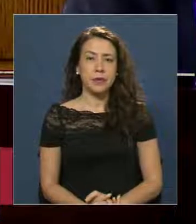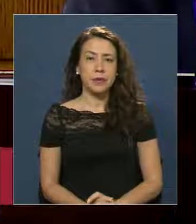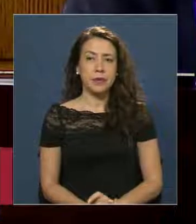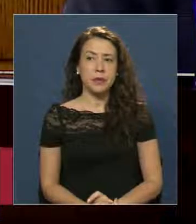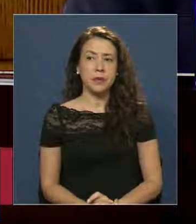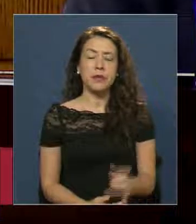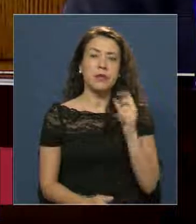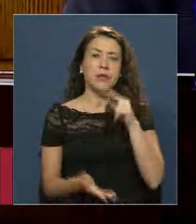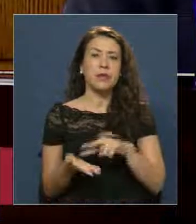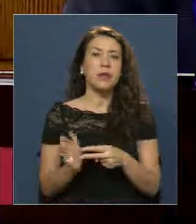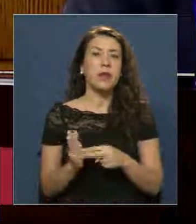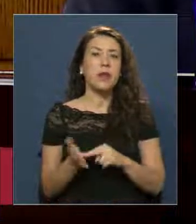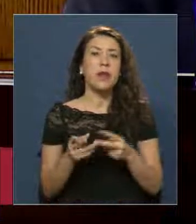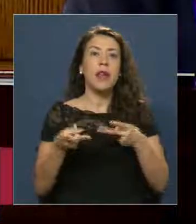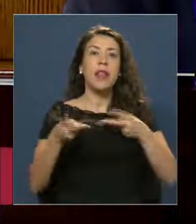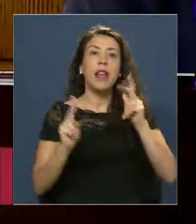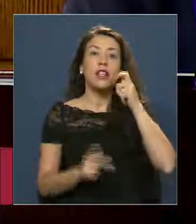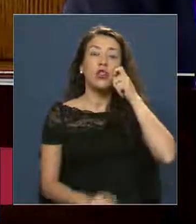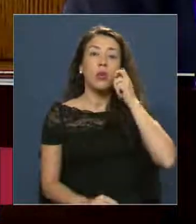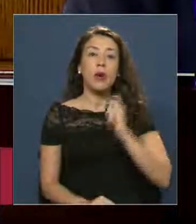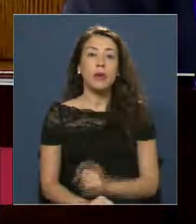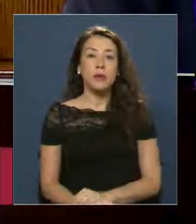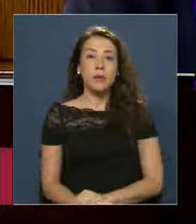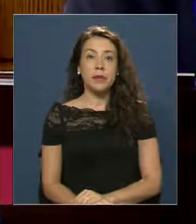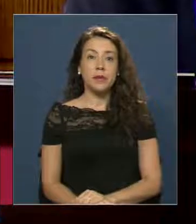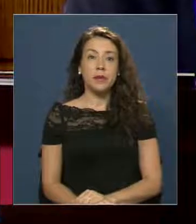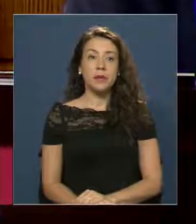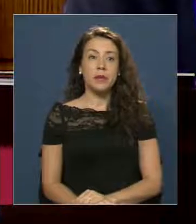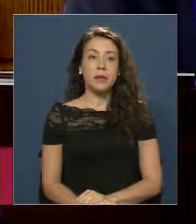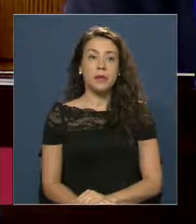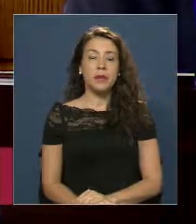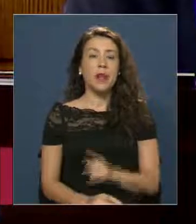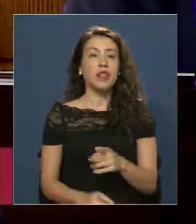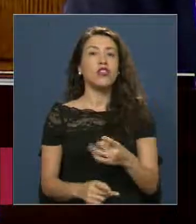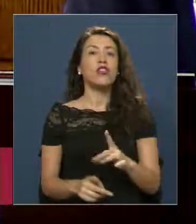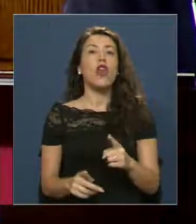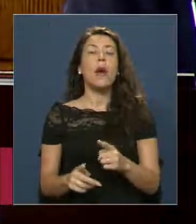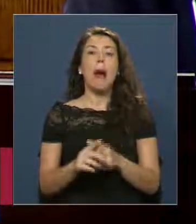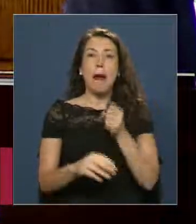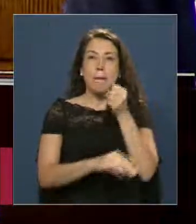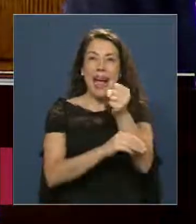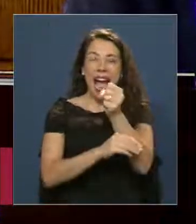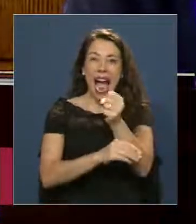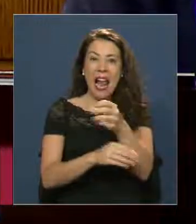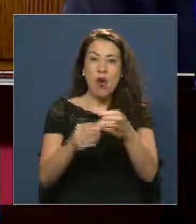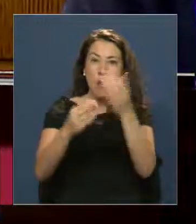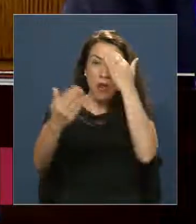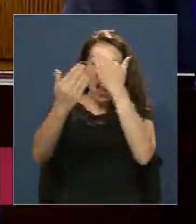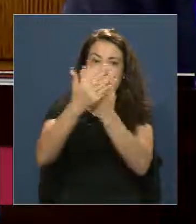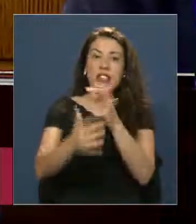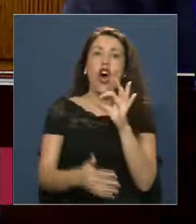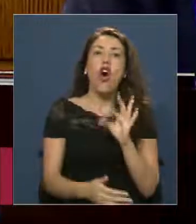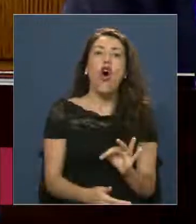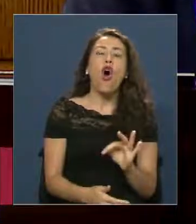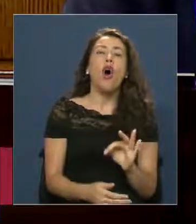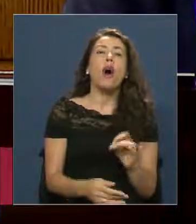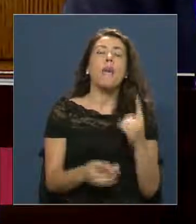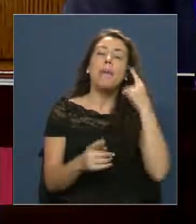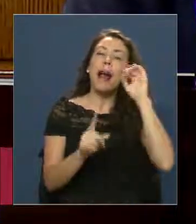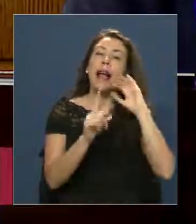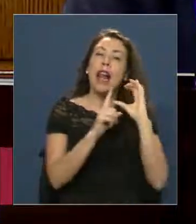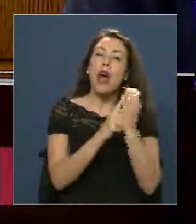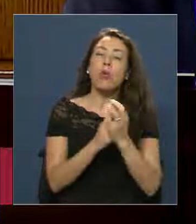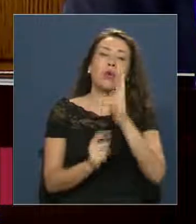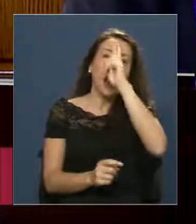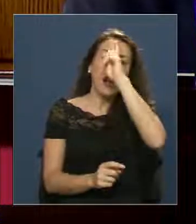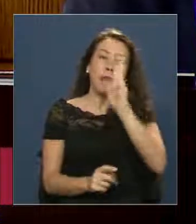¿Cuál es el problema entonces de los derechos humanos? ¿Es una herramienta para pegarle a los del frente o es una herramienta para que tengamos culturalmente